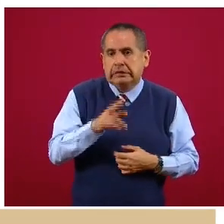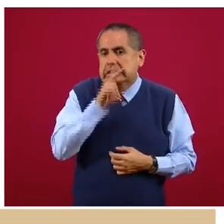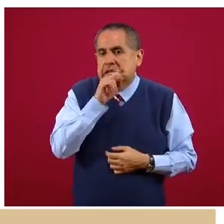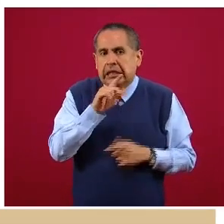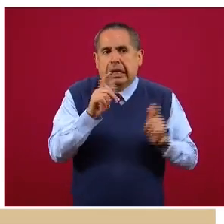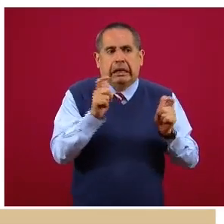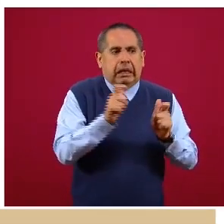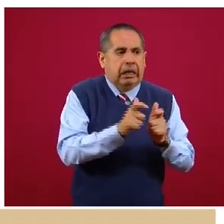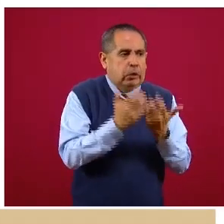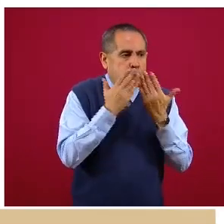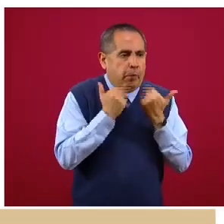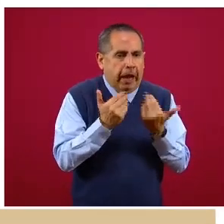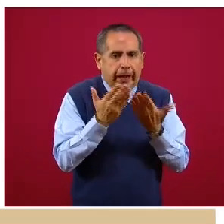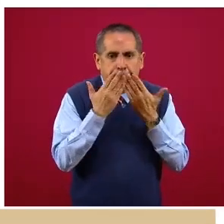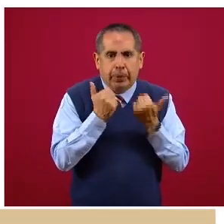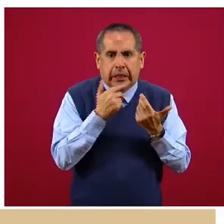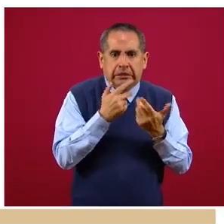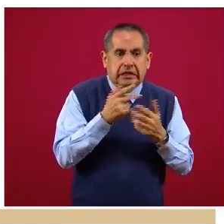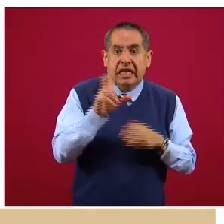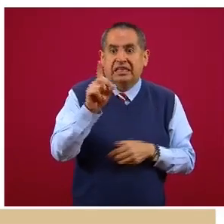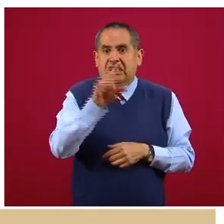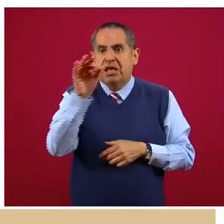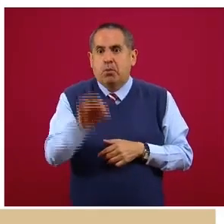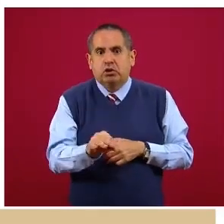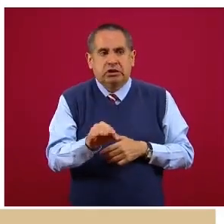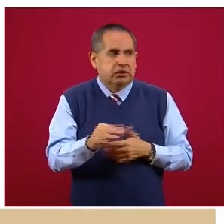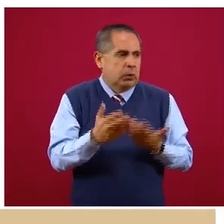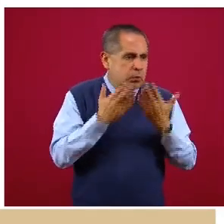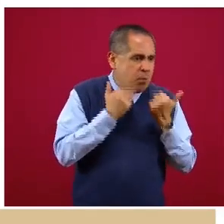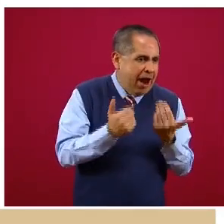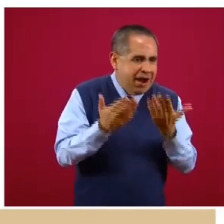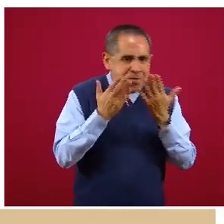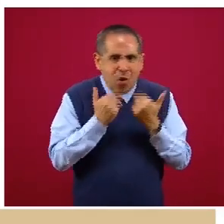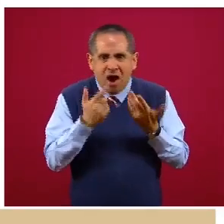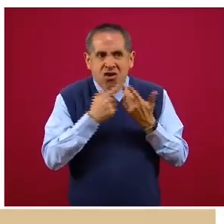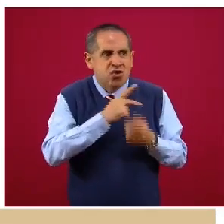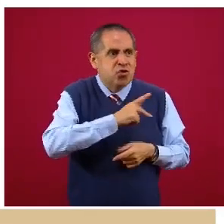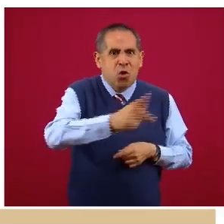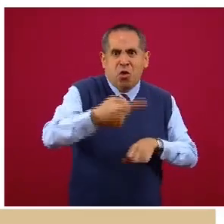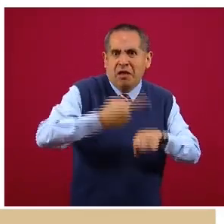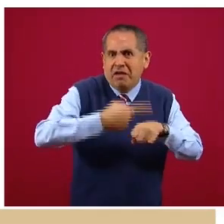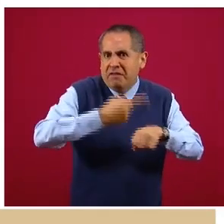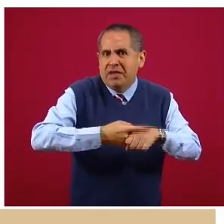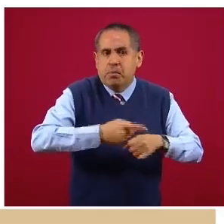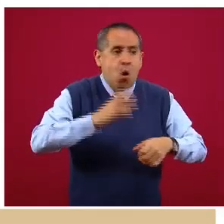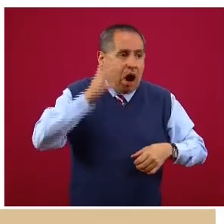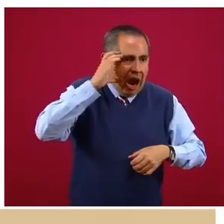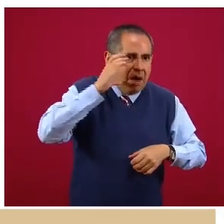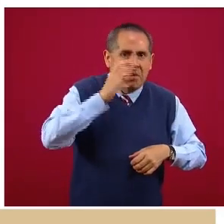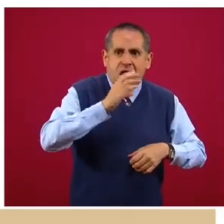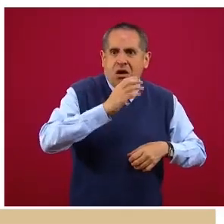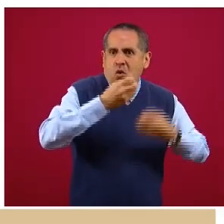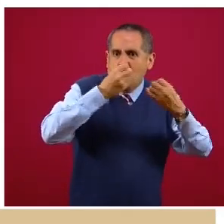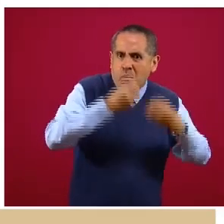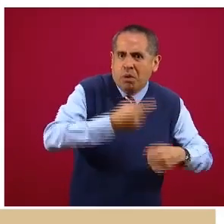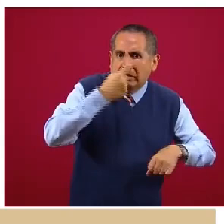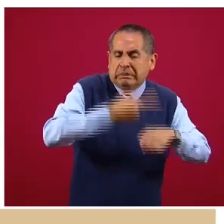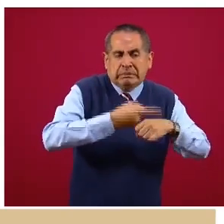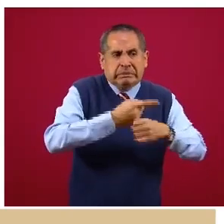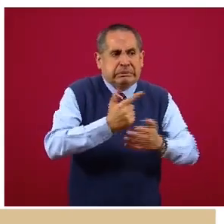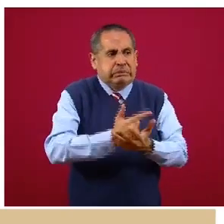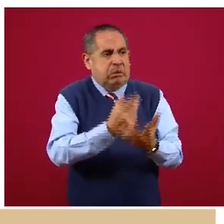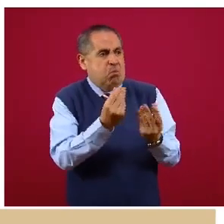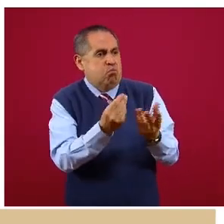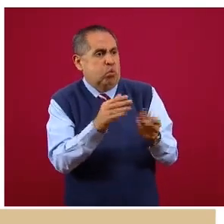por debajo del 30% de disponibilidad y es momento de actuar para